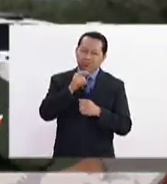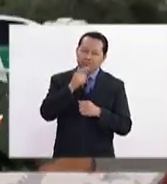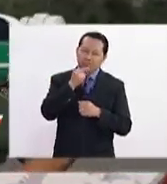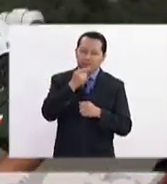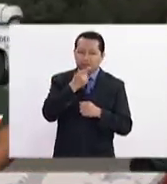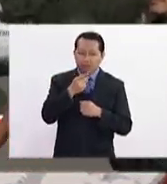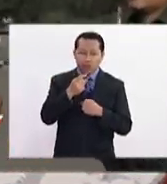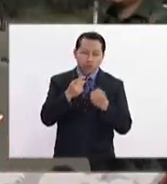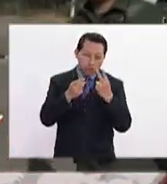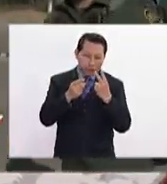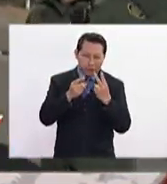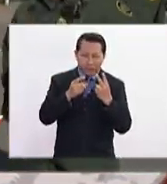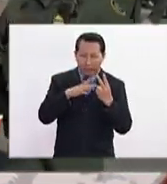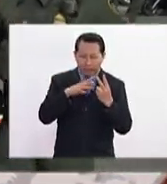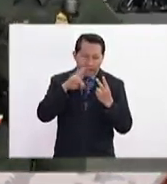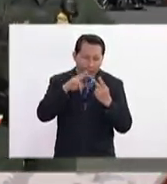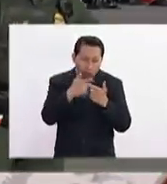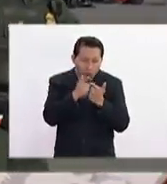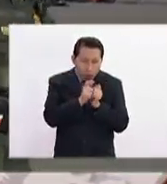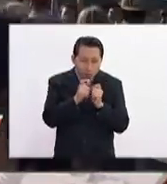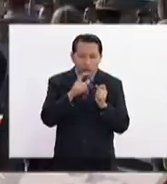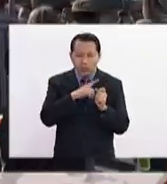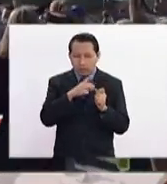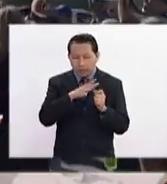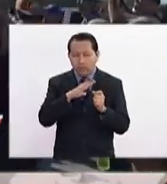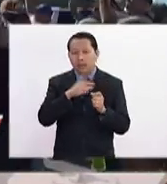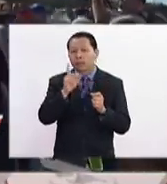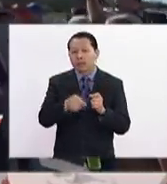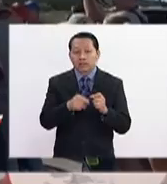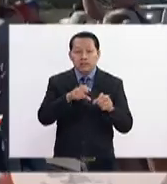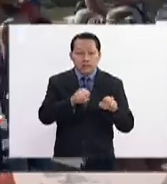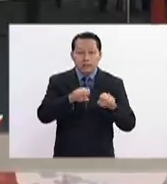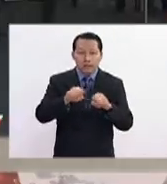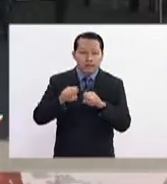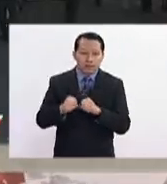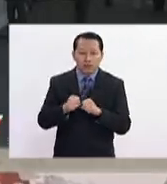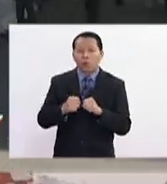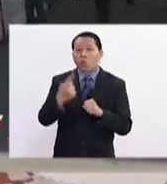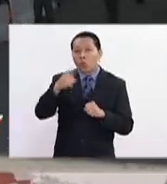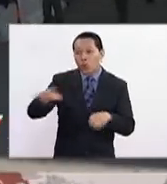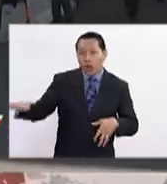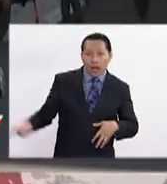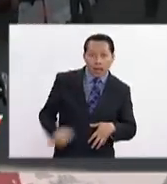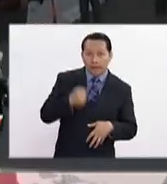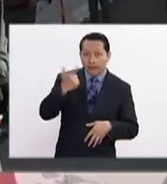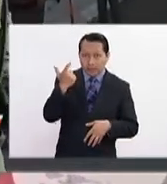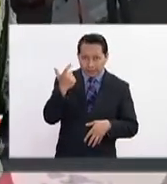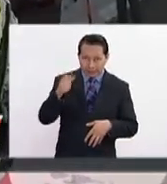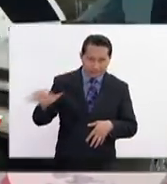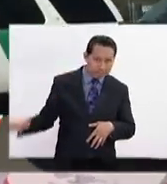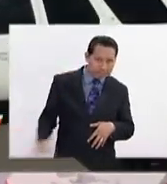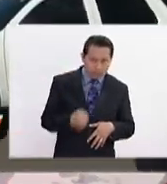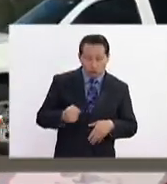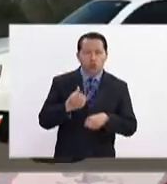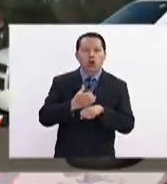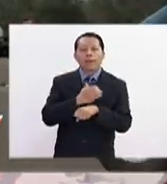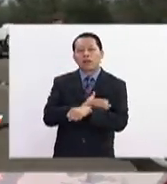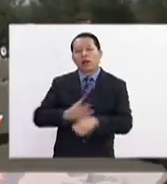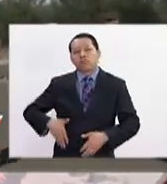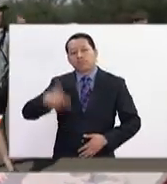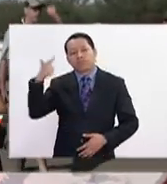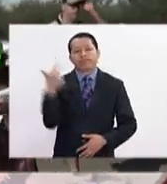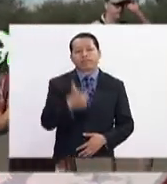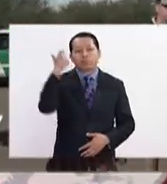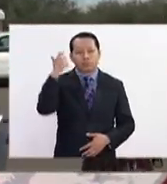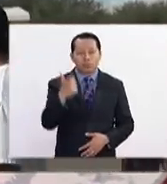agentes detectaron la presencia de un grupo de indocumentados y mientras efectuaba el arresto, uno de ellos le arrebató el arma. Ante esto, su compañero disparó al